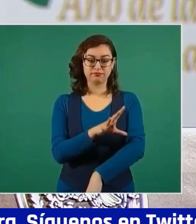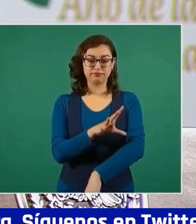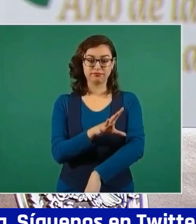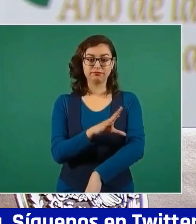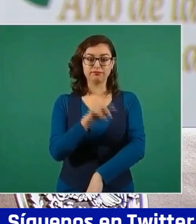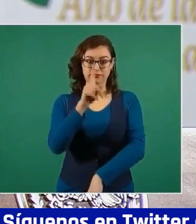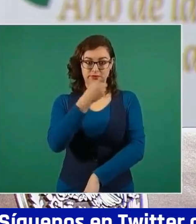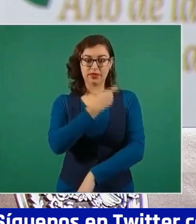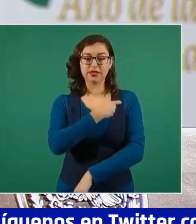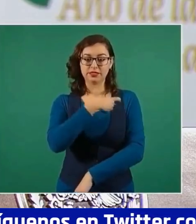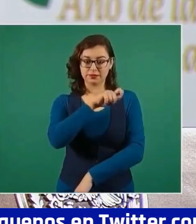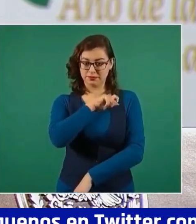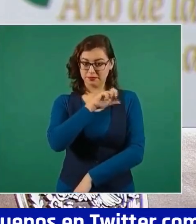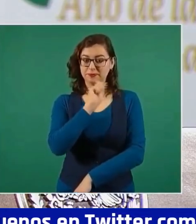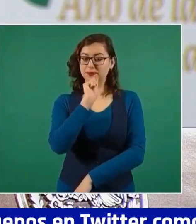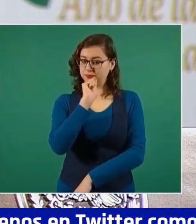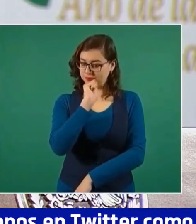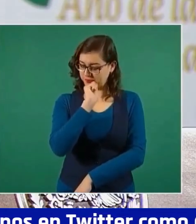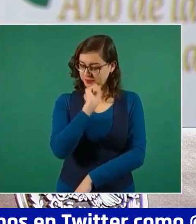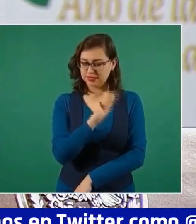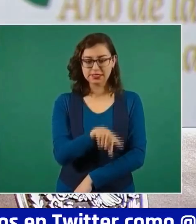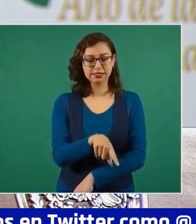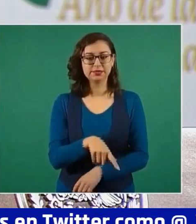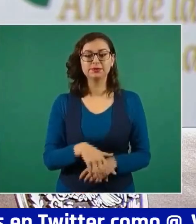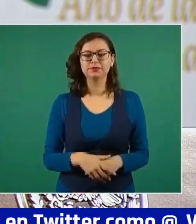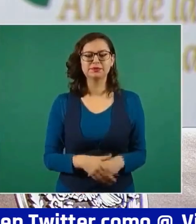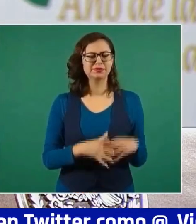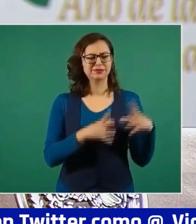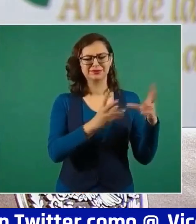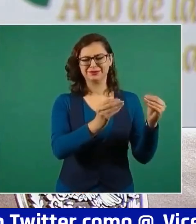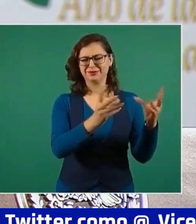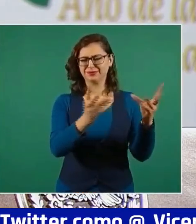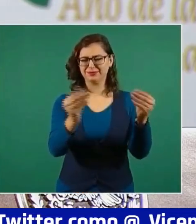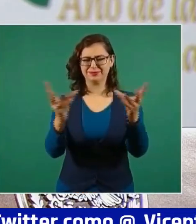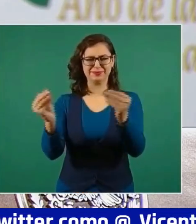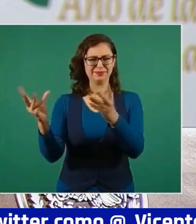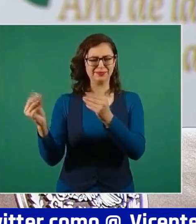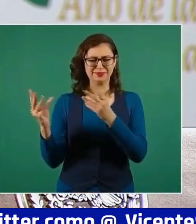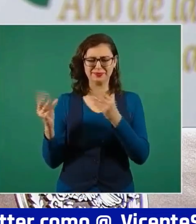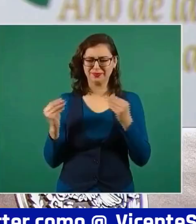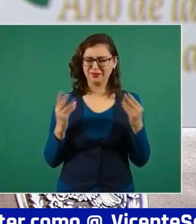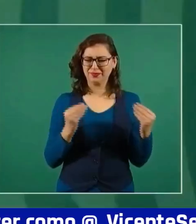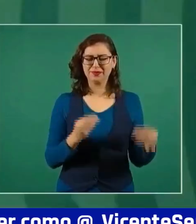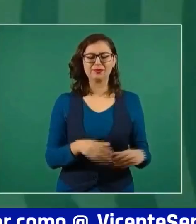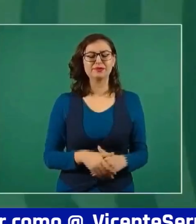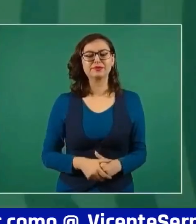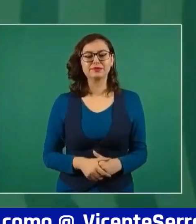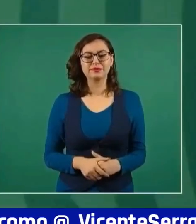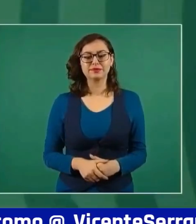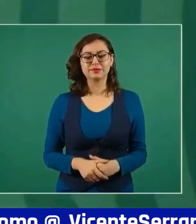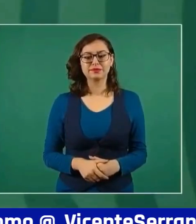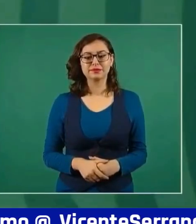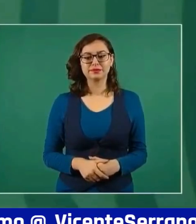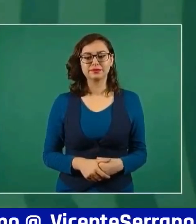en España también, y muchas otras empresas, ¿no?